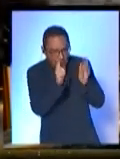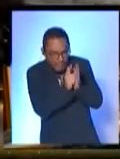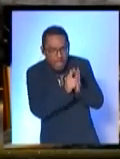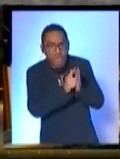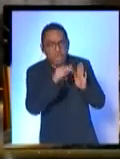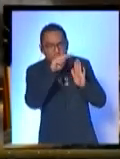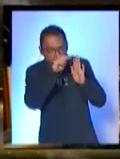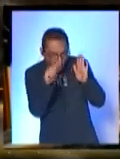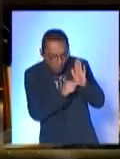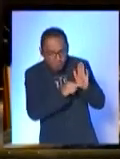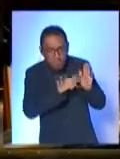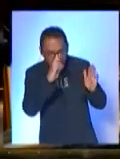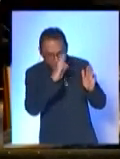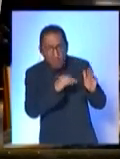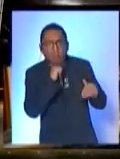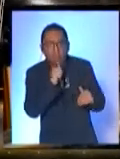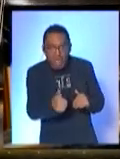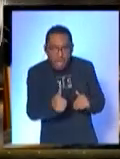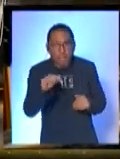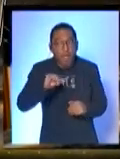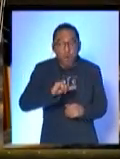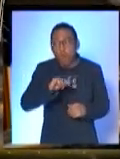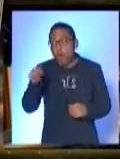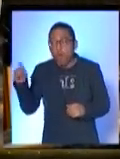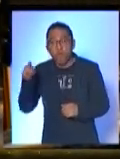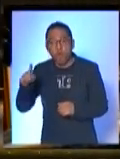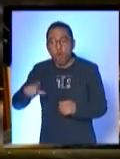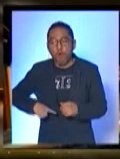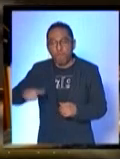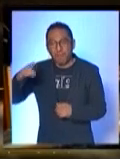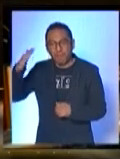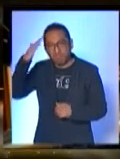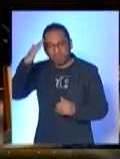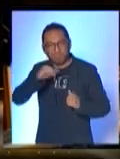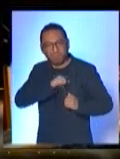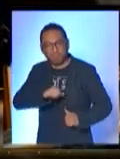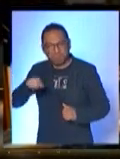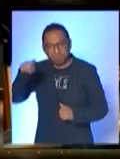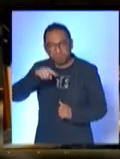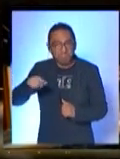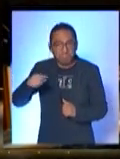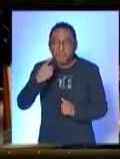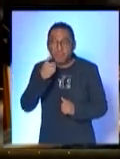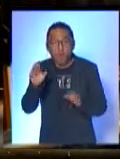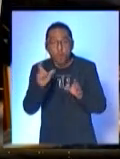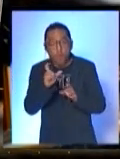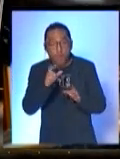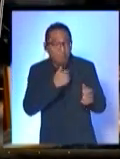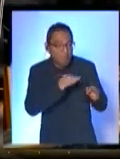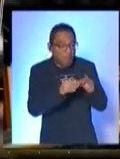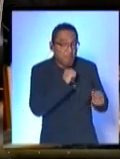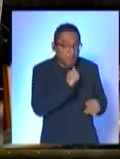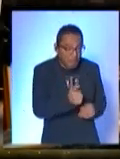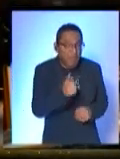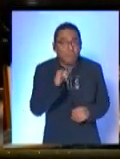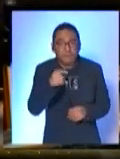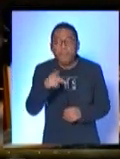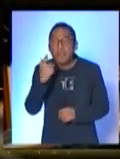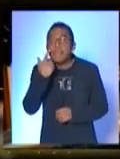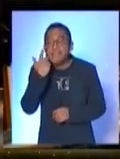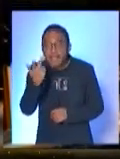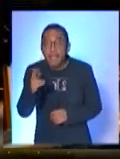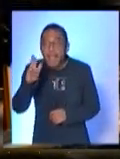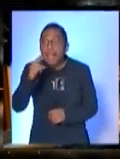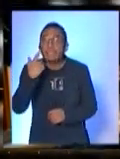se han establecido, pues lo es más para un funcionario que aunque no estén en este momento ejerciendo su cargo, pero sí están buscando un cargo